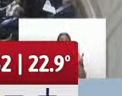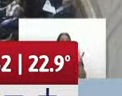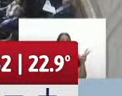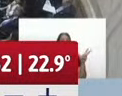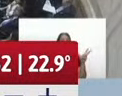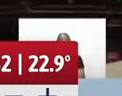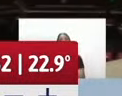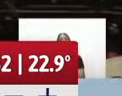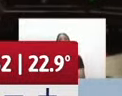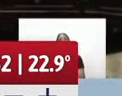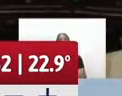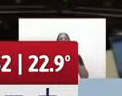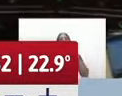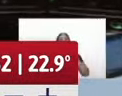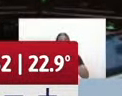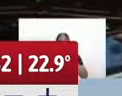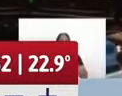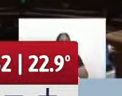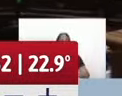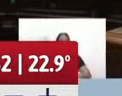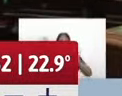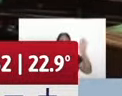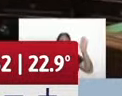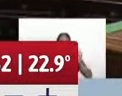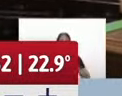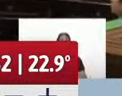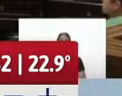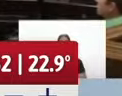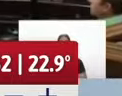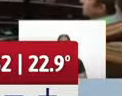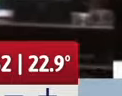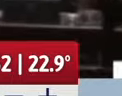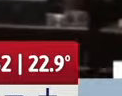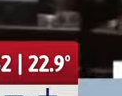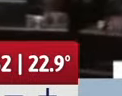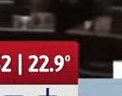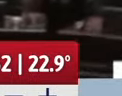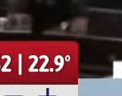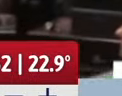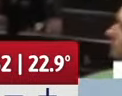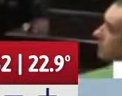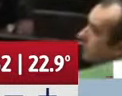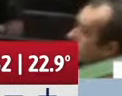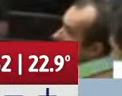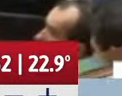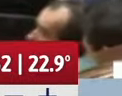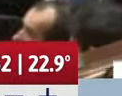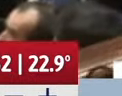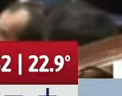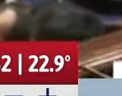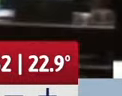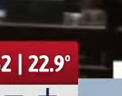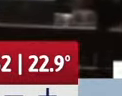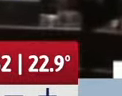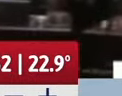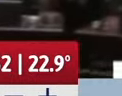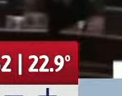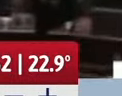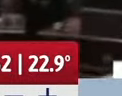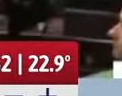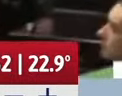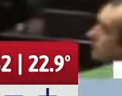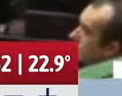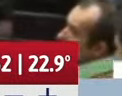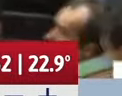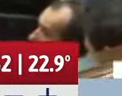tal cual efectivamente se conoció en las noticias, es el cuerpo es autónomo, fija sus propios